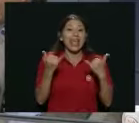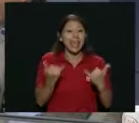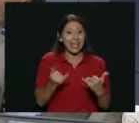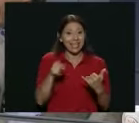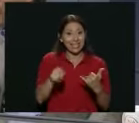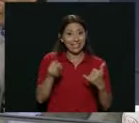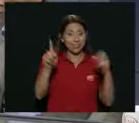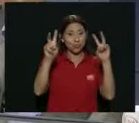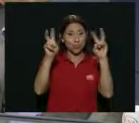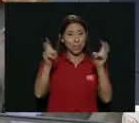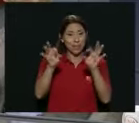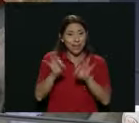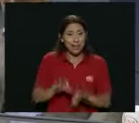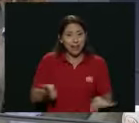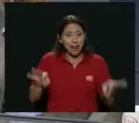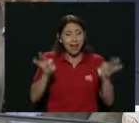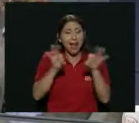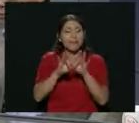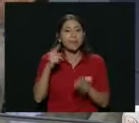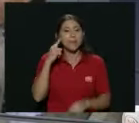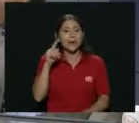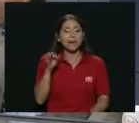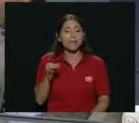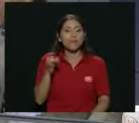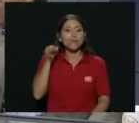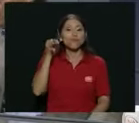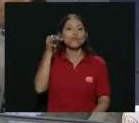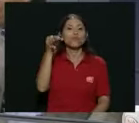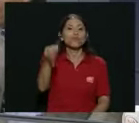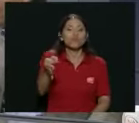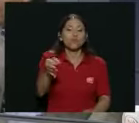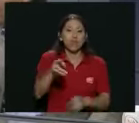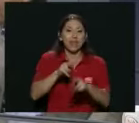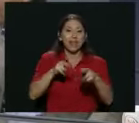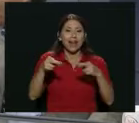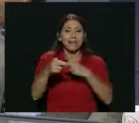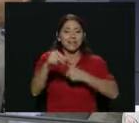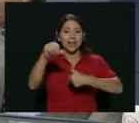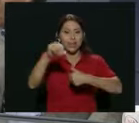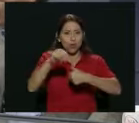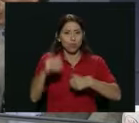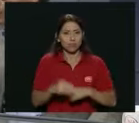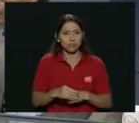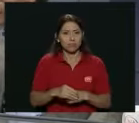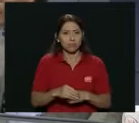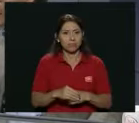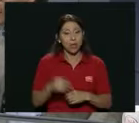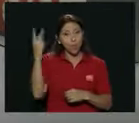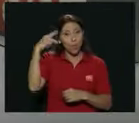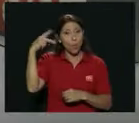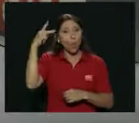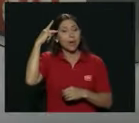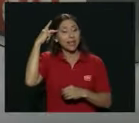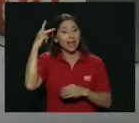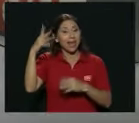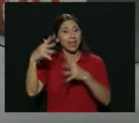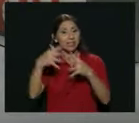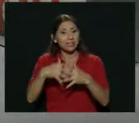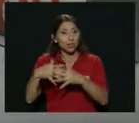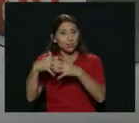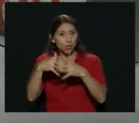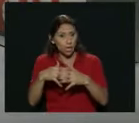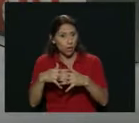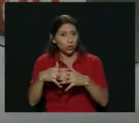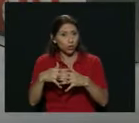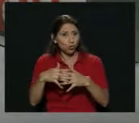temas claves para el futuro de la región. ¿Cómo se va a enfrentar la política de los